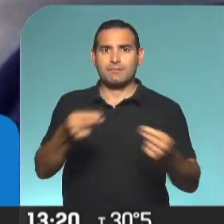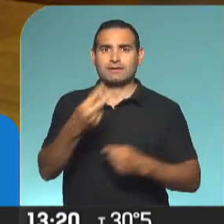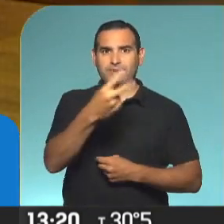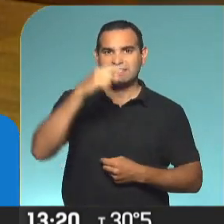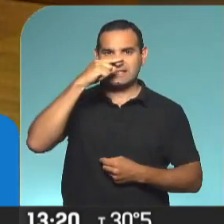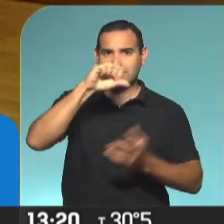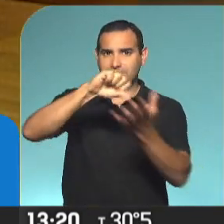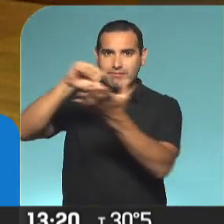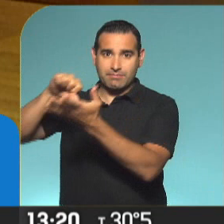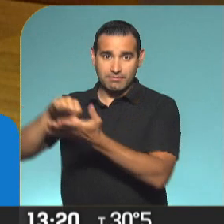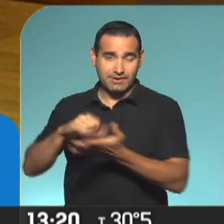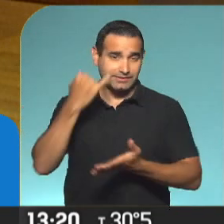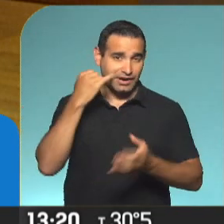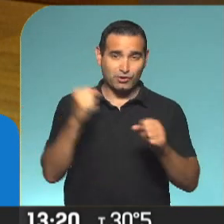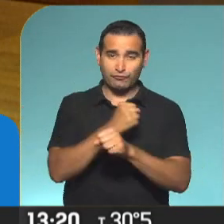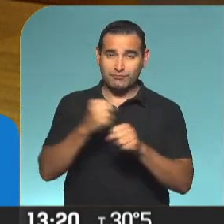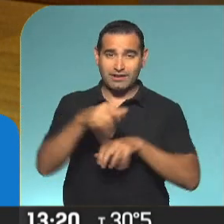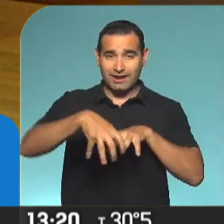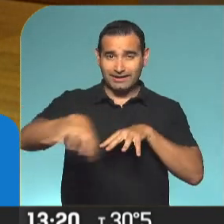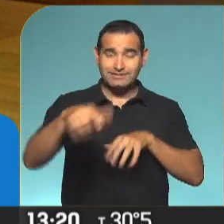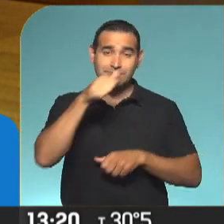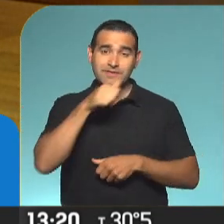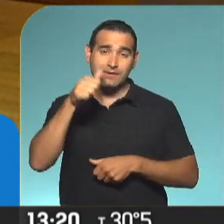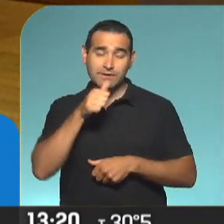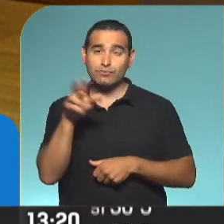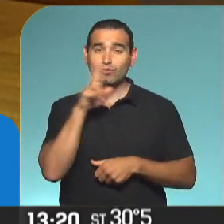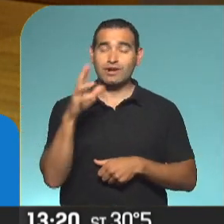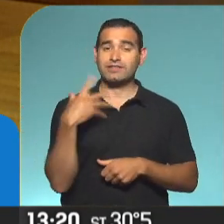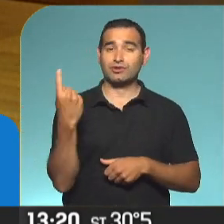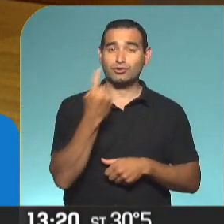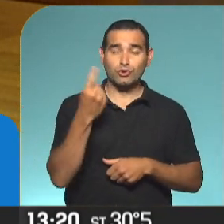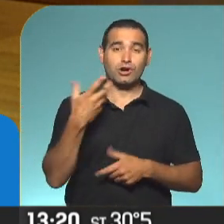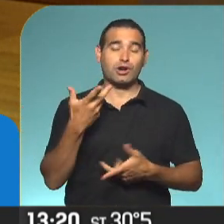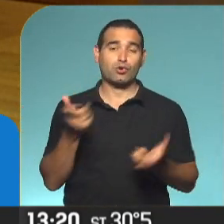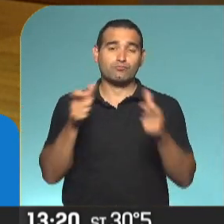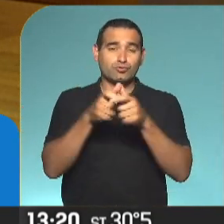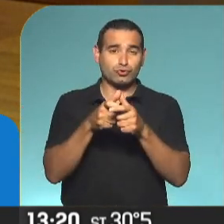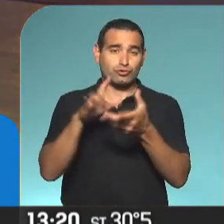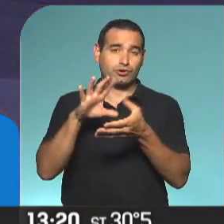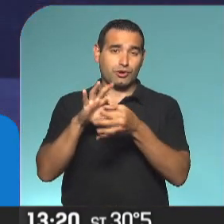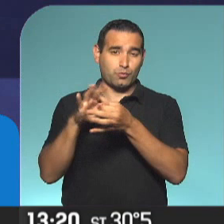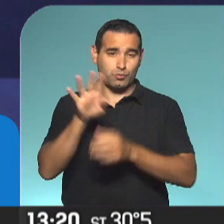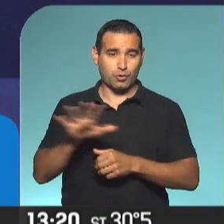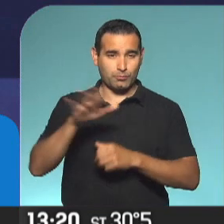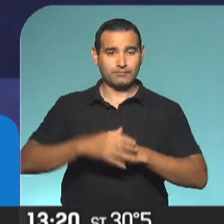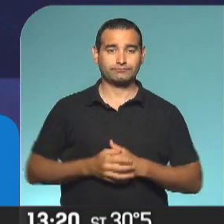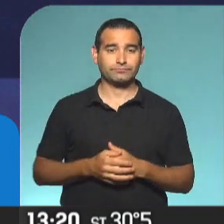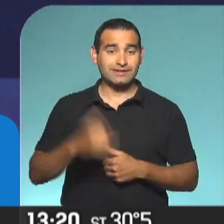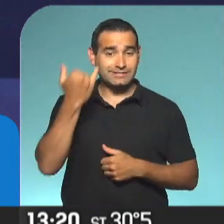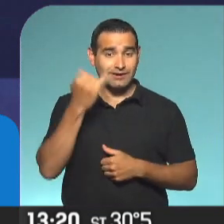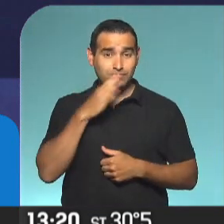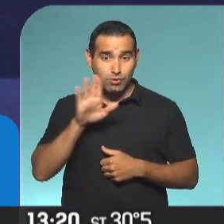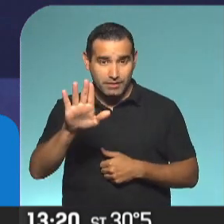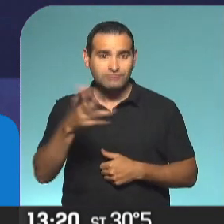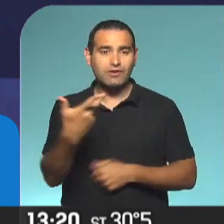bloque. Así lo confirmó la Agencia de Medicamentos y la directora de la Comisión Europea, Ursula von der Leyen. This vaccine will